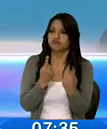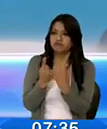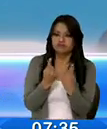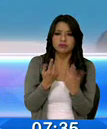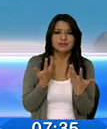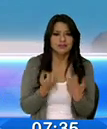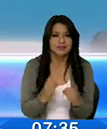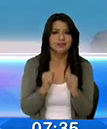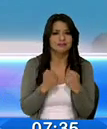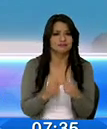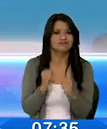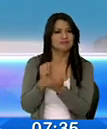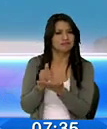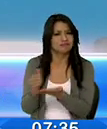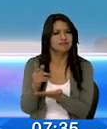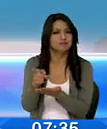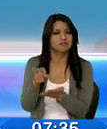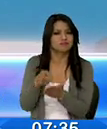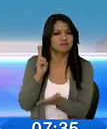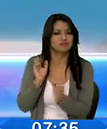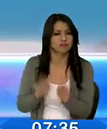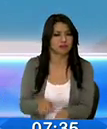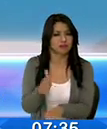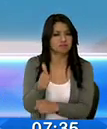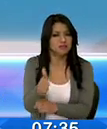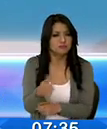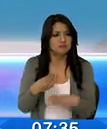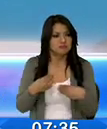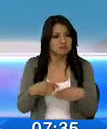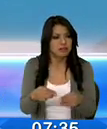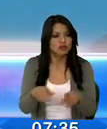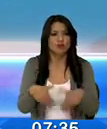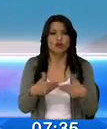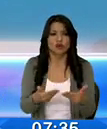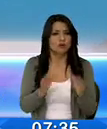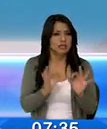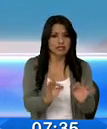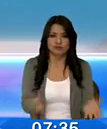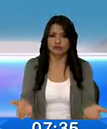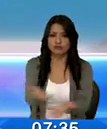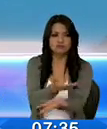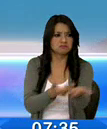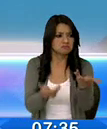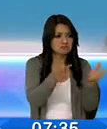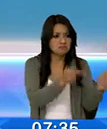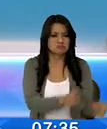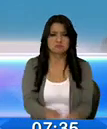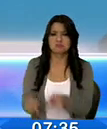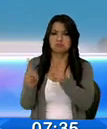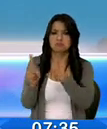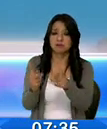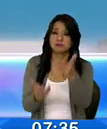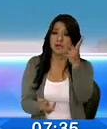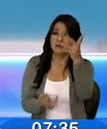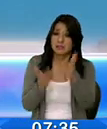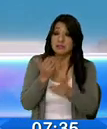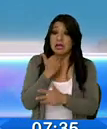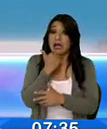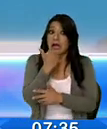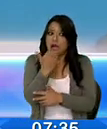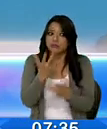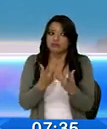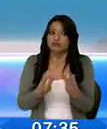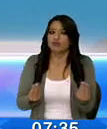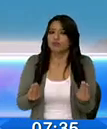de realizar. Los mecanismos y las cartas están echadas sobre la mesa. No se descarta cualquier tipo de